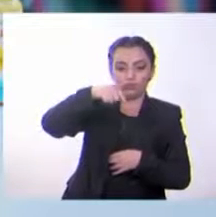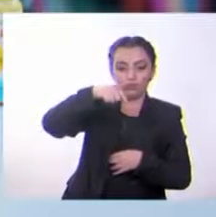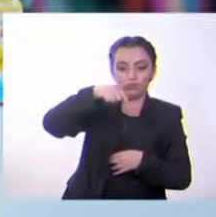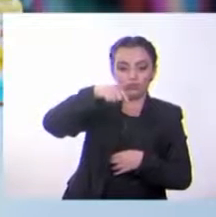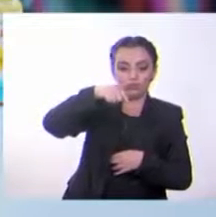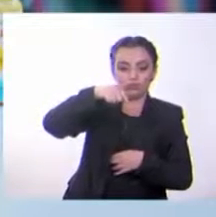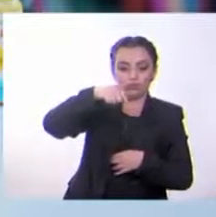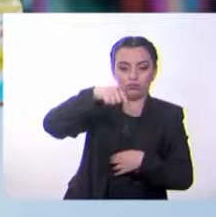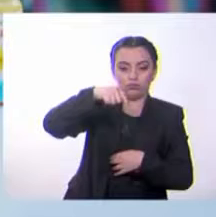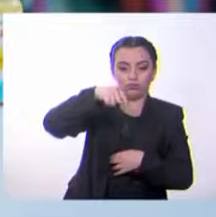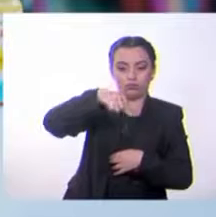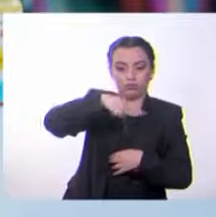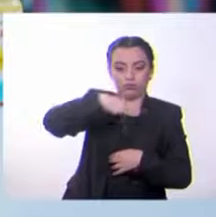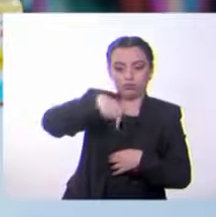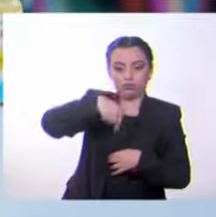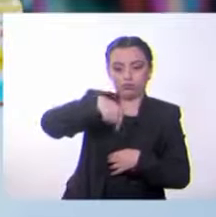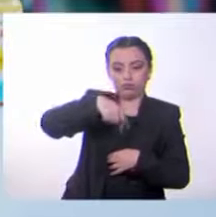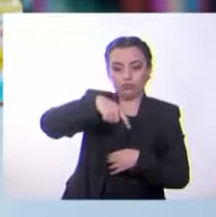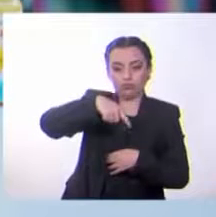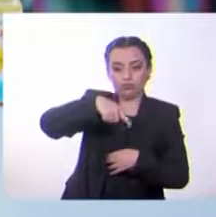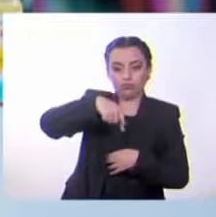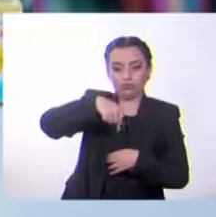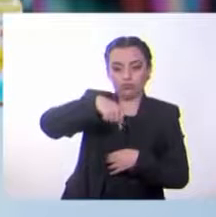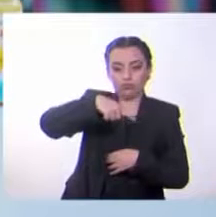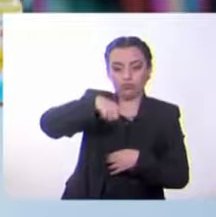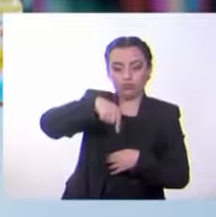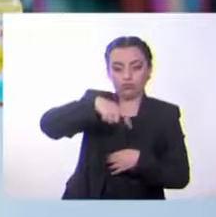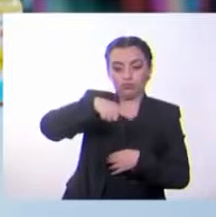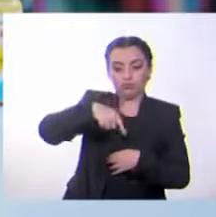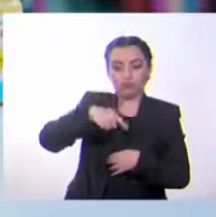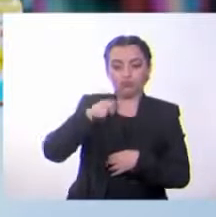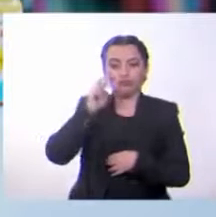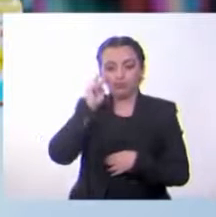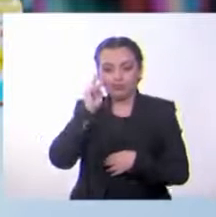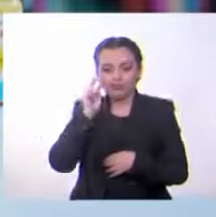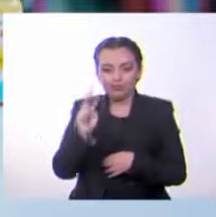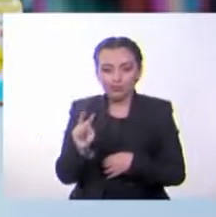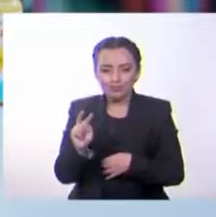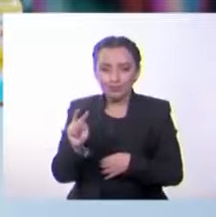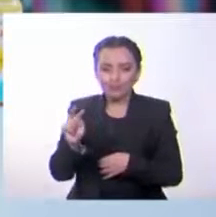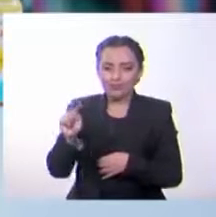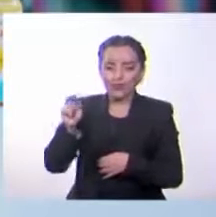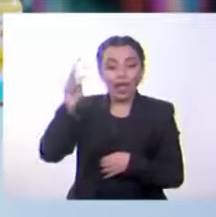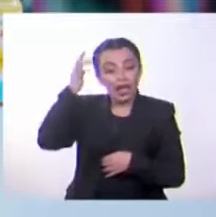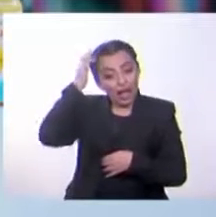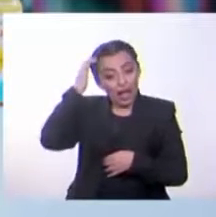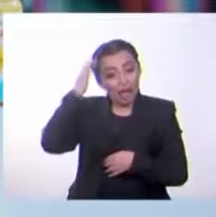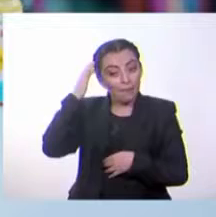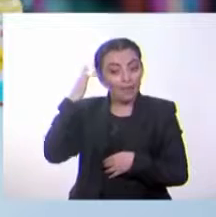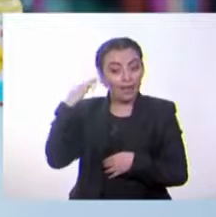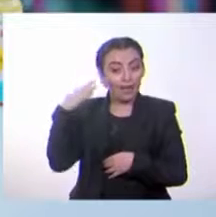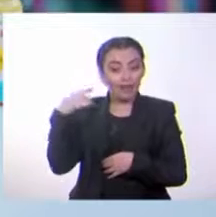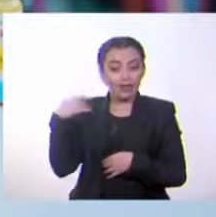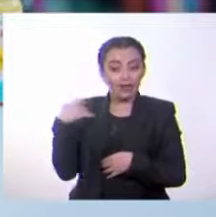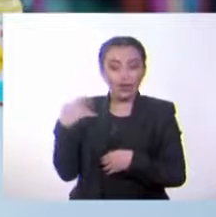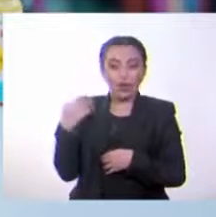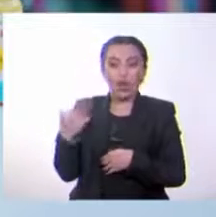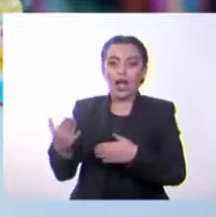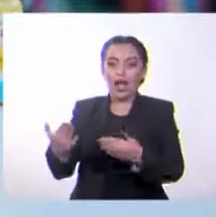Si notaste algo muy curioso, es de que en el amarillo, es decir, donde tenemos el agua más